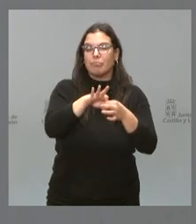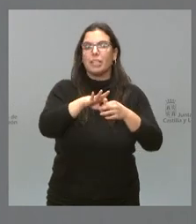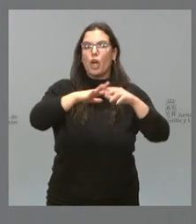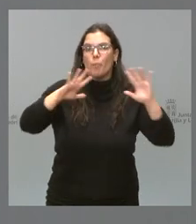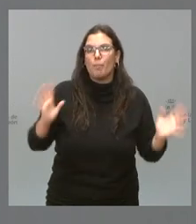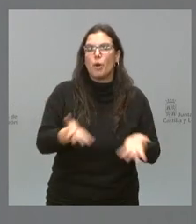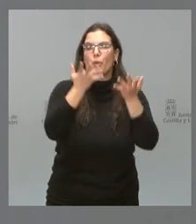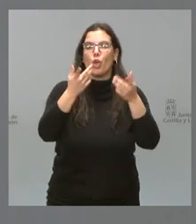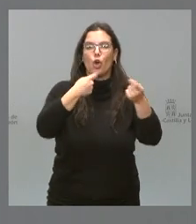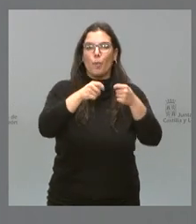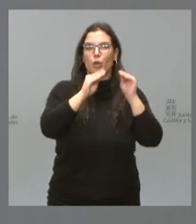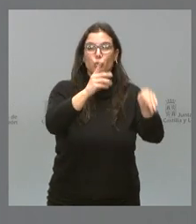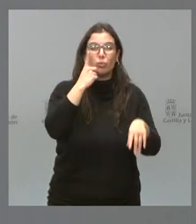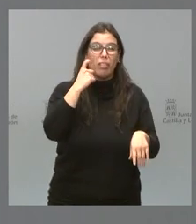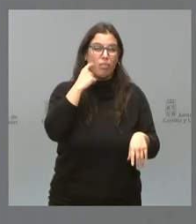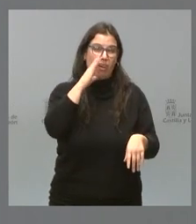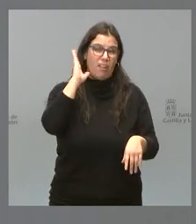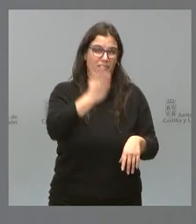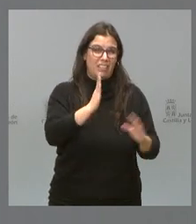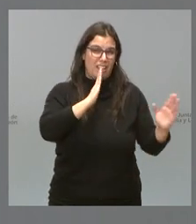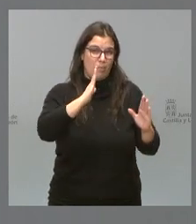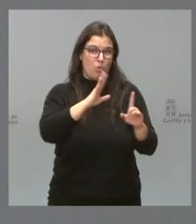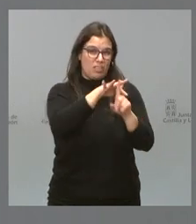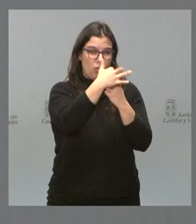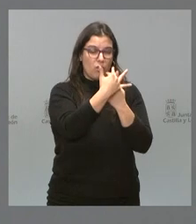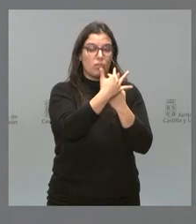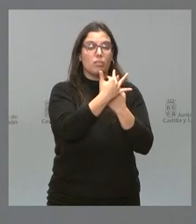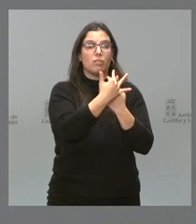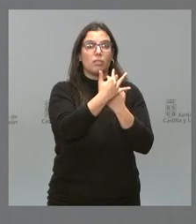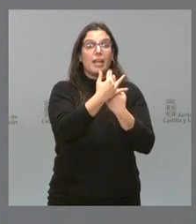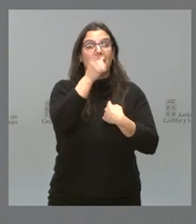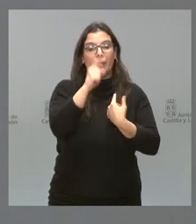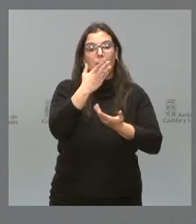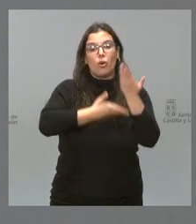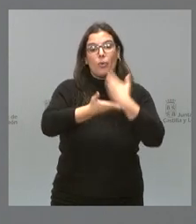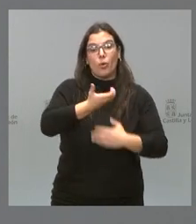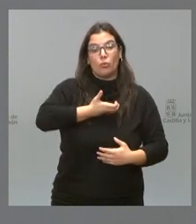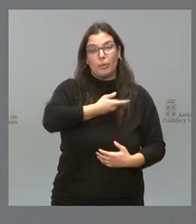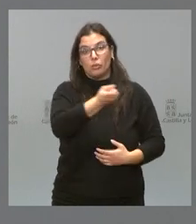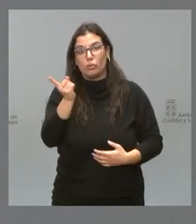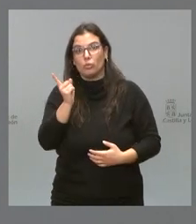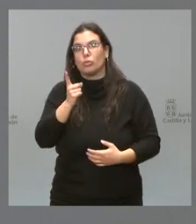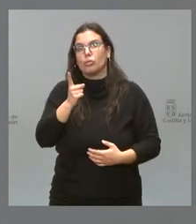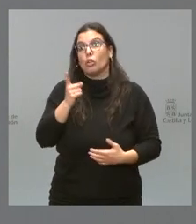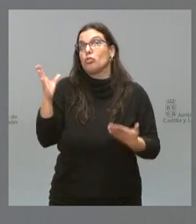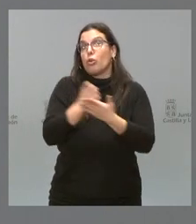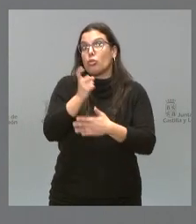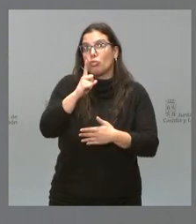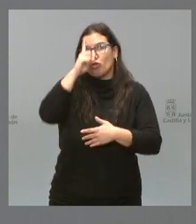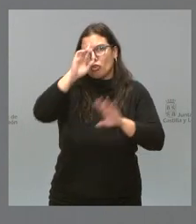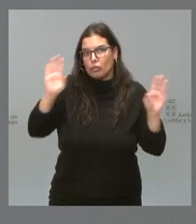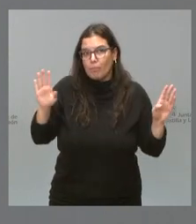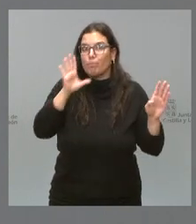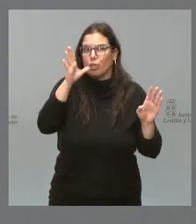tradicional que está sufriendo tanto este momento o incluso con la colaboración con algunos ayuntamientos que tienen a lo mejor no lo tienen todos y por eso